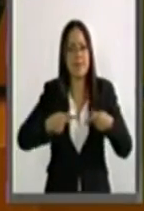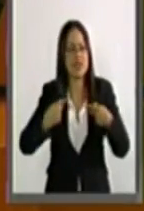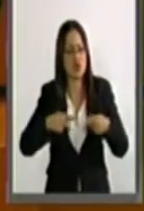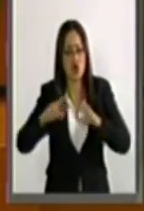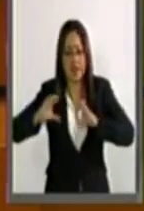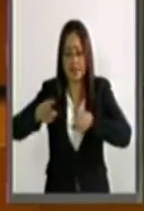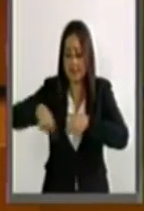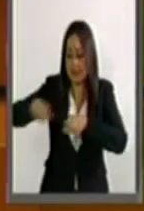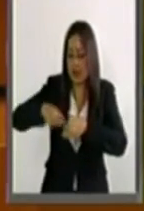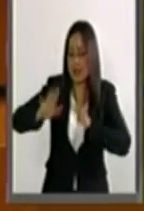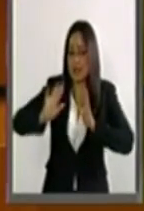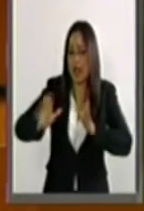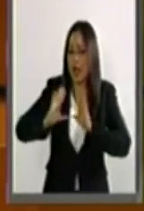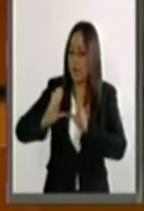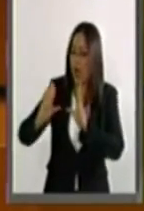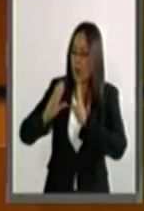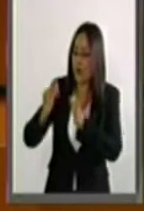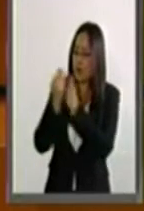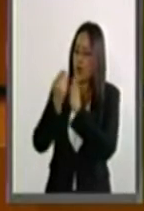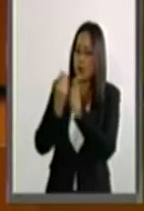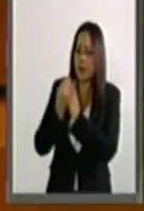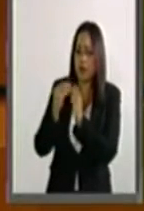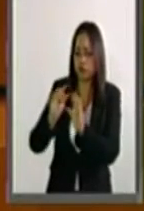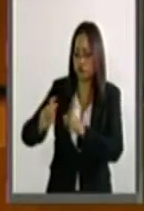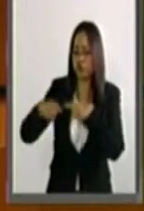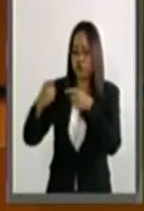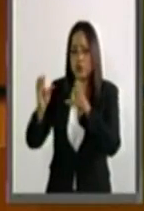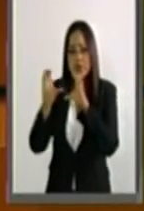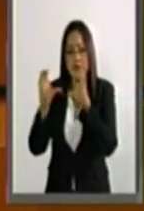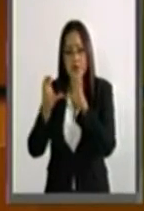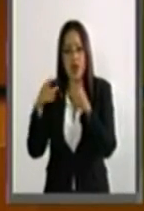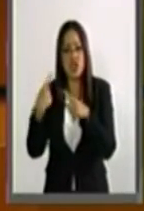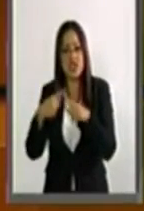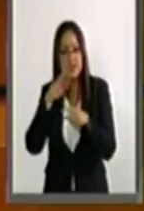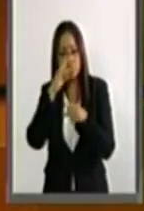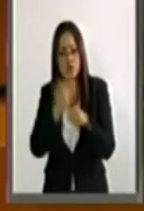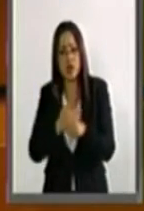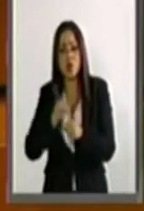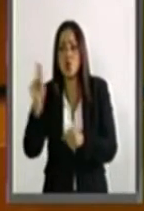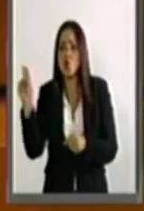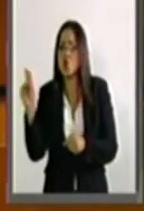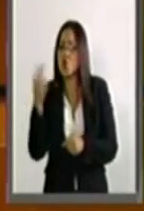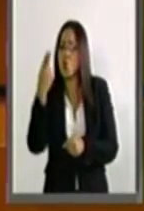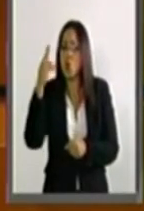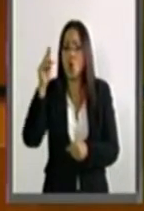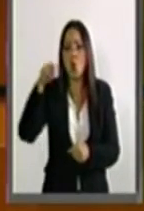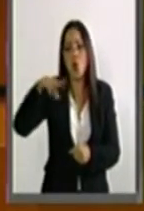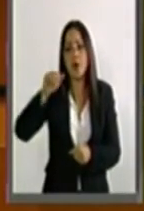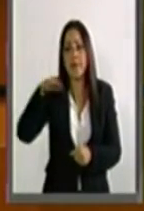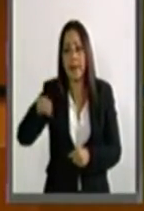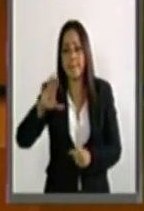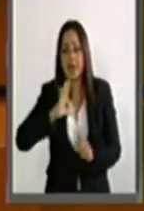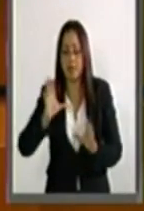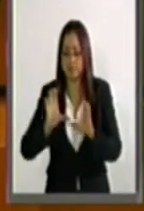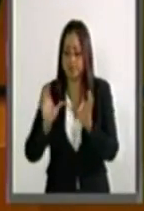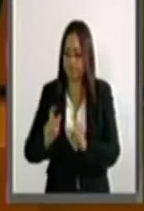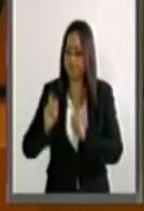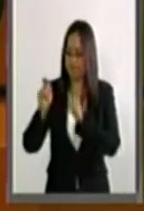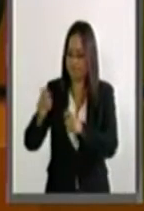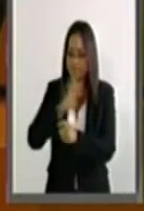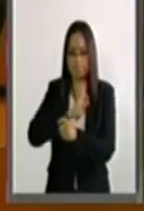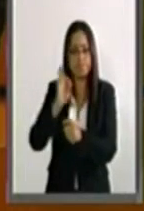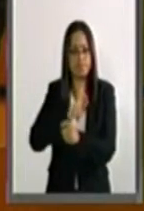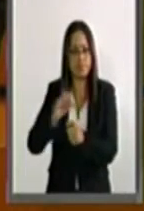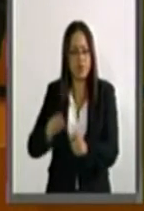sido capacitados y certificados por la Universidad Nacional Autónoma de México. A